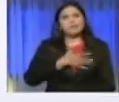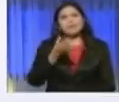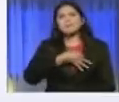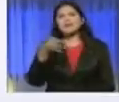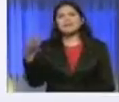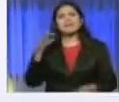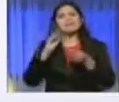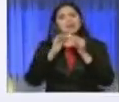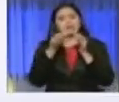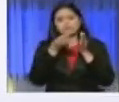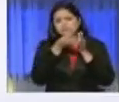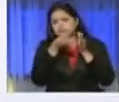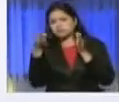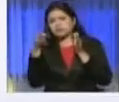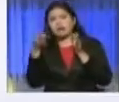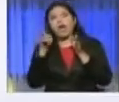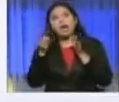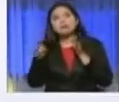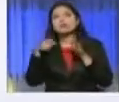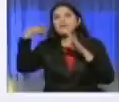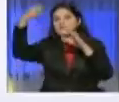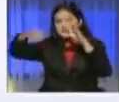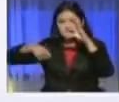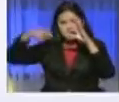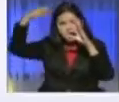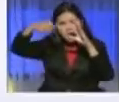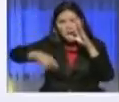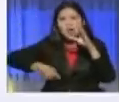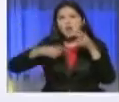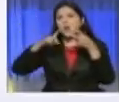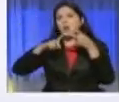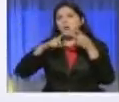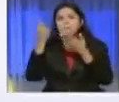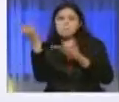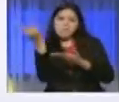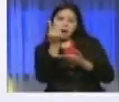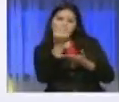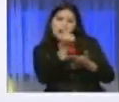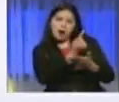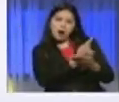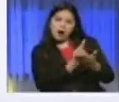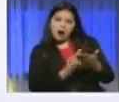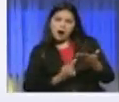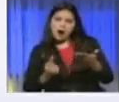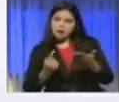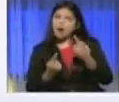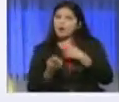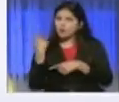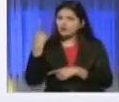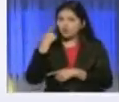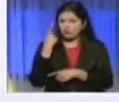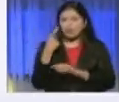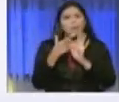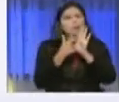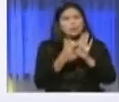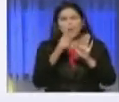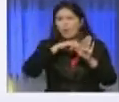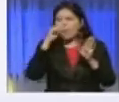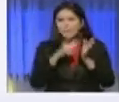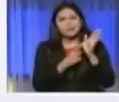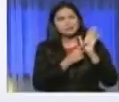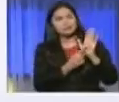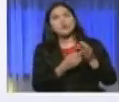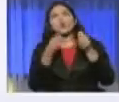perfecta. Ahí están los videos, los documentos, los mapas, ¿no? En estos días los vamos a mostrar todos, de cómo